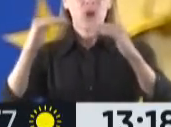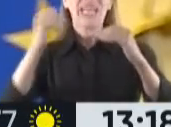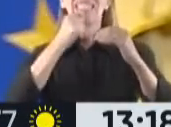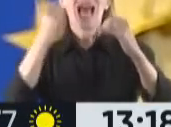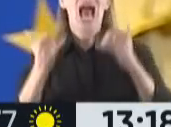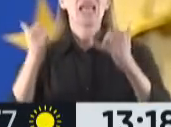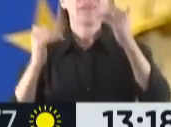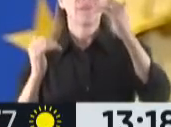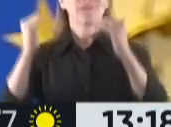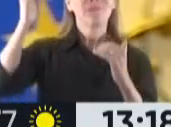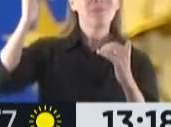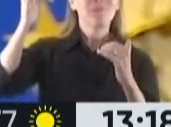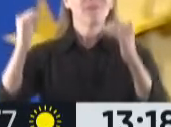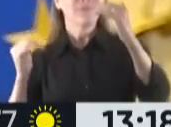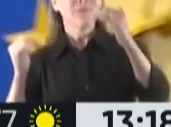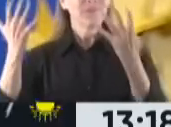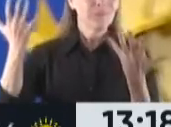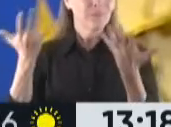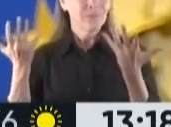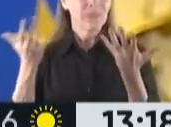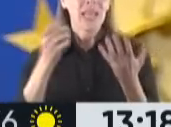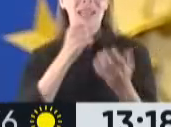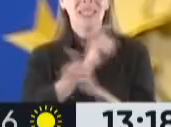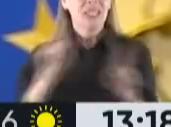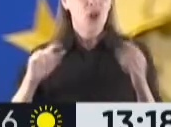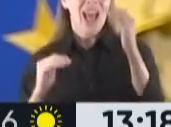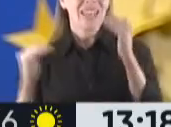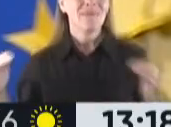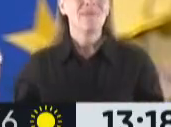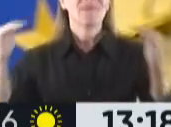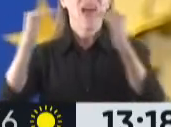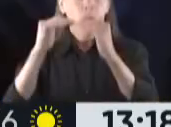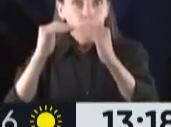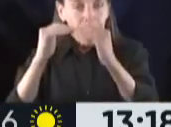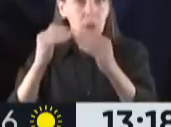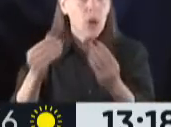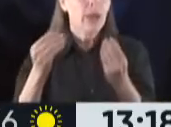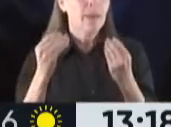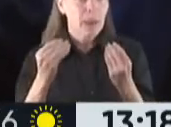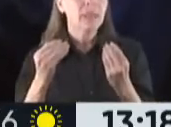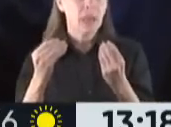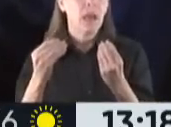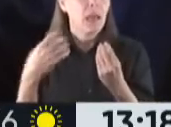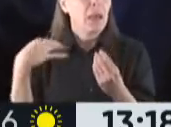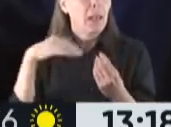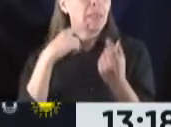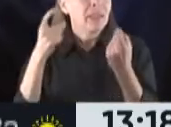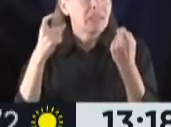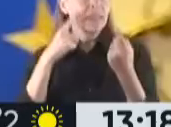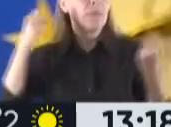otro modo podría ocurrir lo que nosotros vislumbramos en un comienzo, que sea un acuerdo que